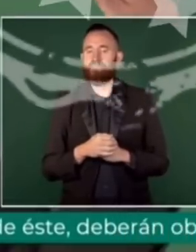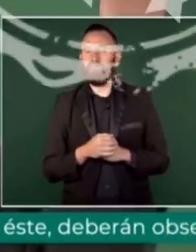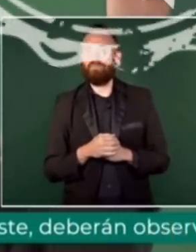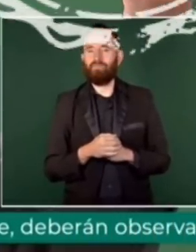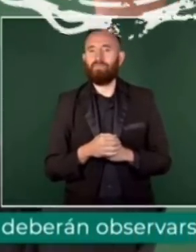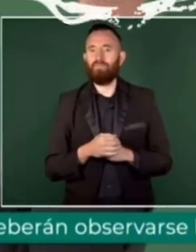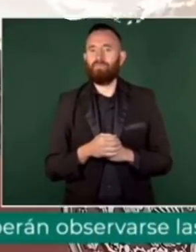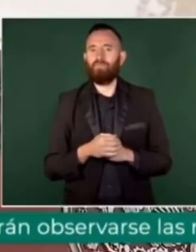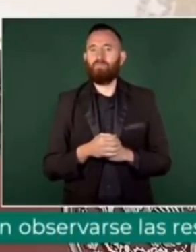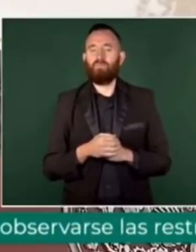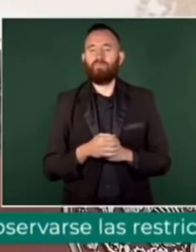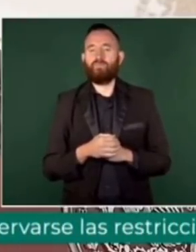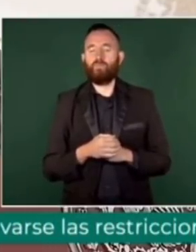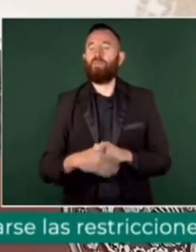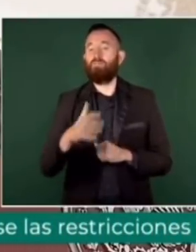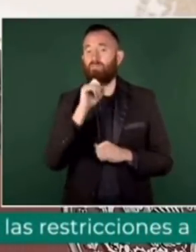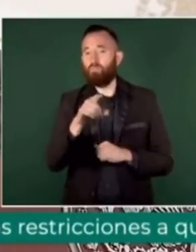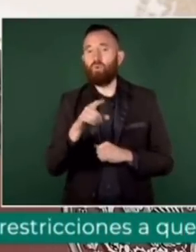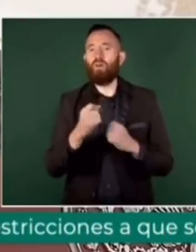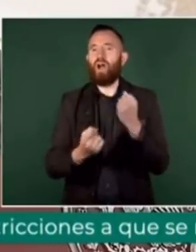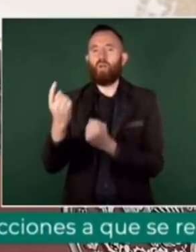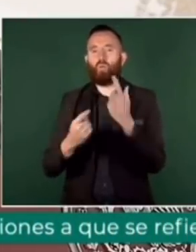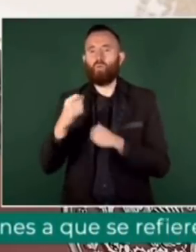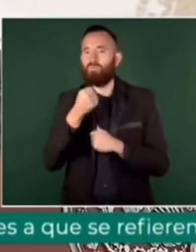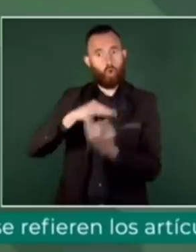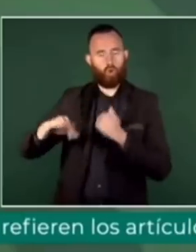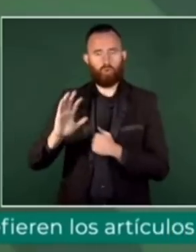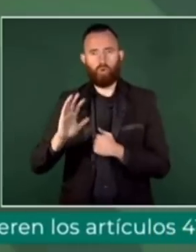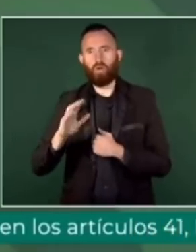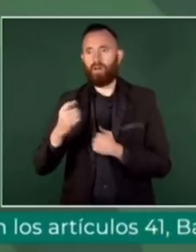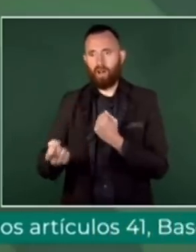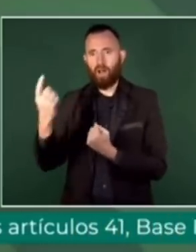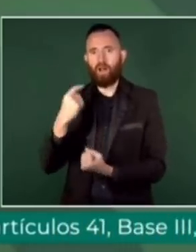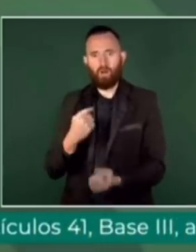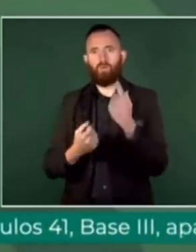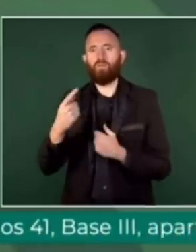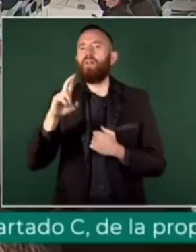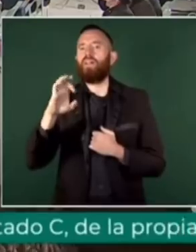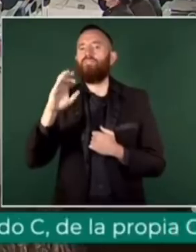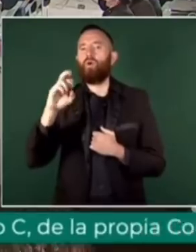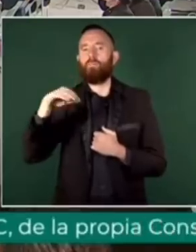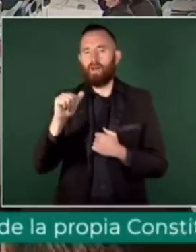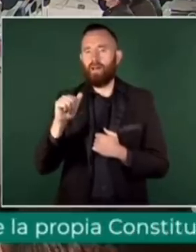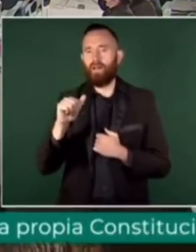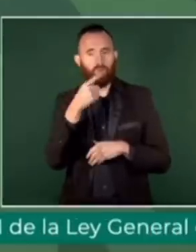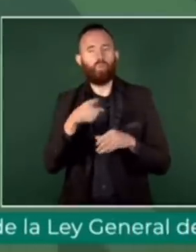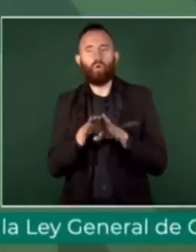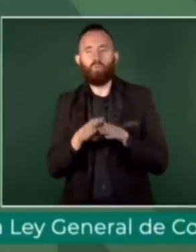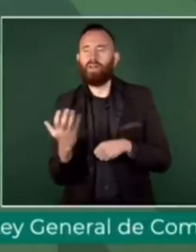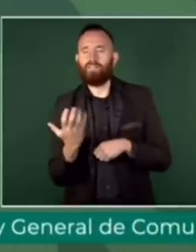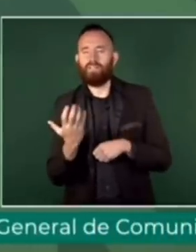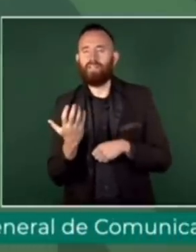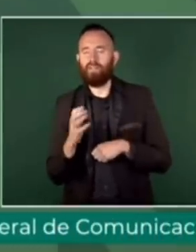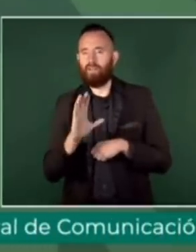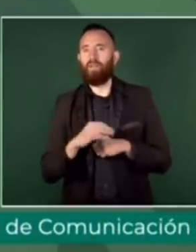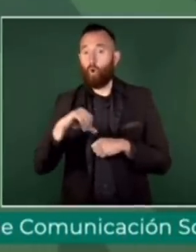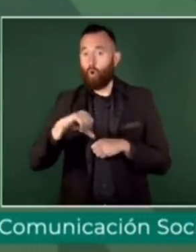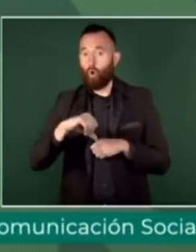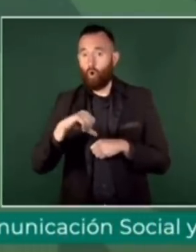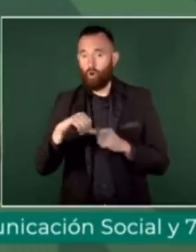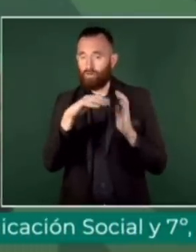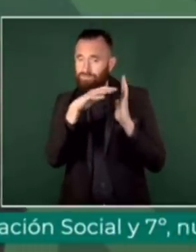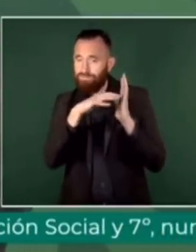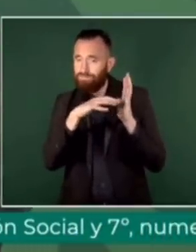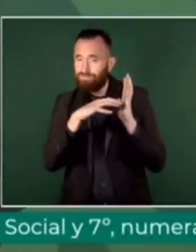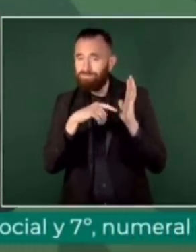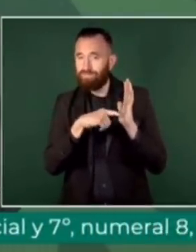en la misma escuela algunos medios de información, no generalizo, que el Reforma, por ejemplo, hoy el Reforma, hoy las ocho columnas, tiene